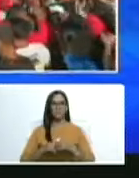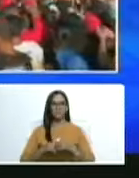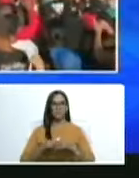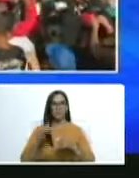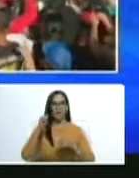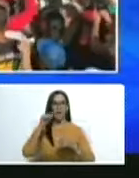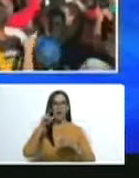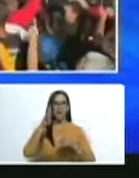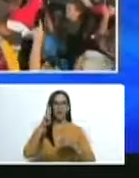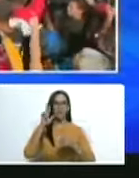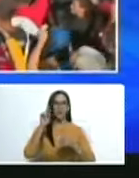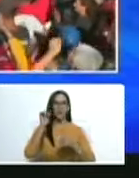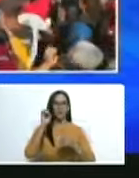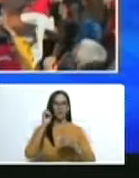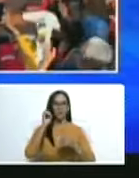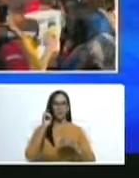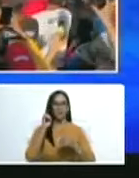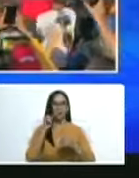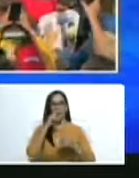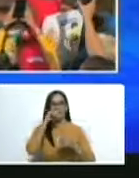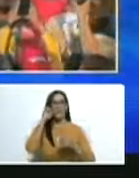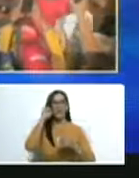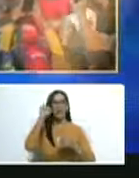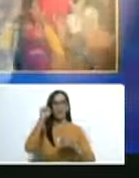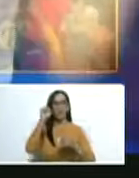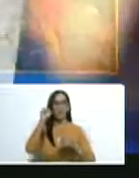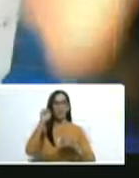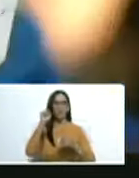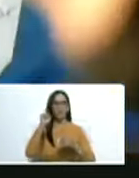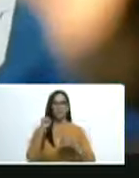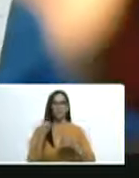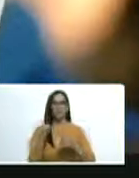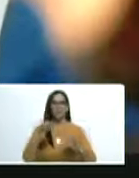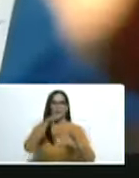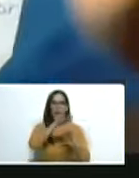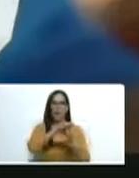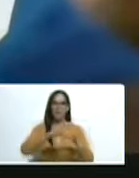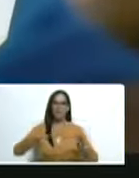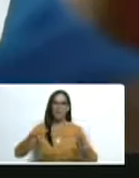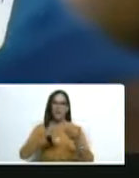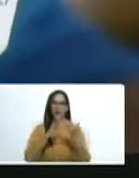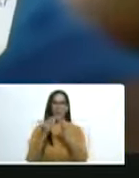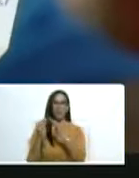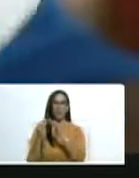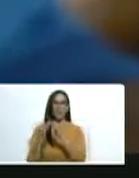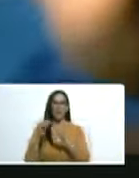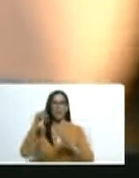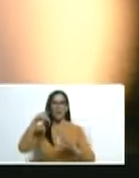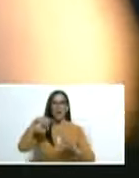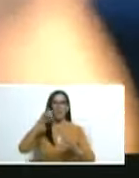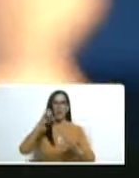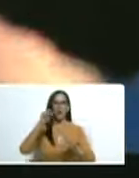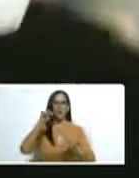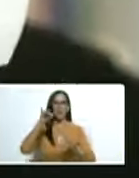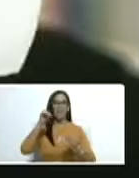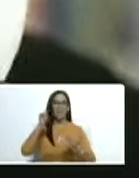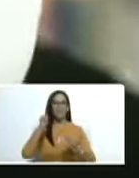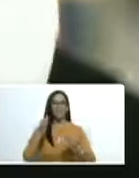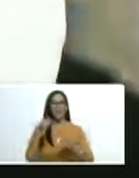Alberto García. Maduro, asfaltado para la comunidad Las Peonías, Parroquia